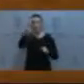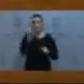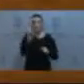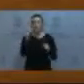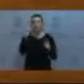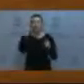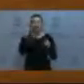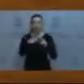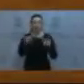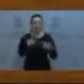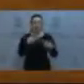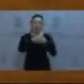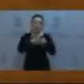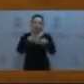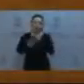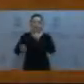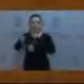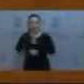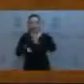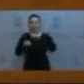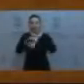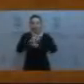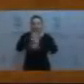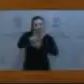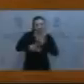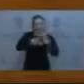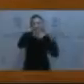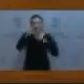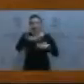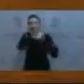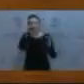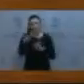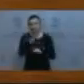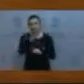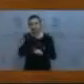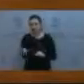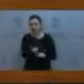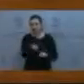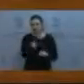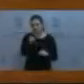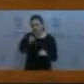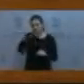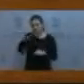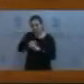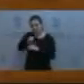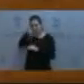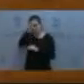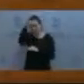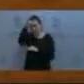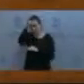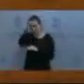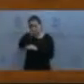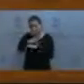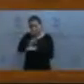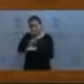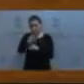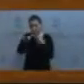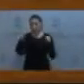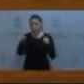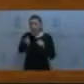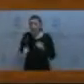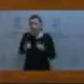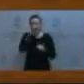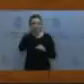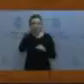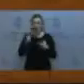tipo de trabas e inconvenientes administrativos y burocráticos a los ganaderos asturianos. Y así es muy difícil vivir en los pueblos.